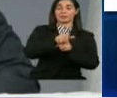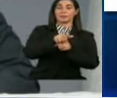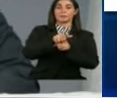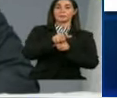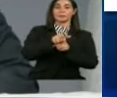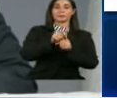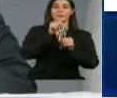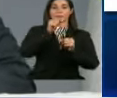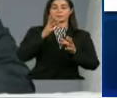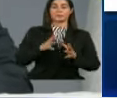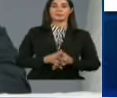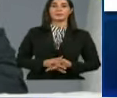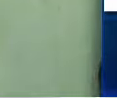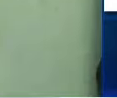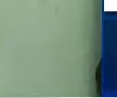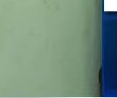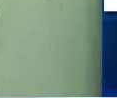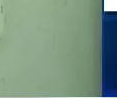esta bebida.